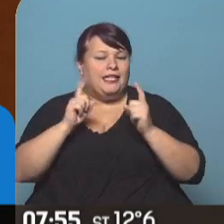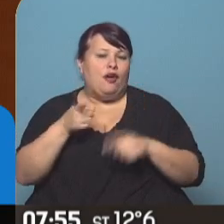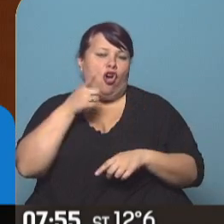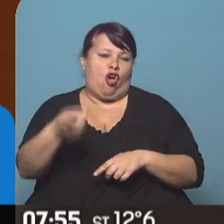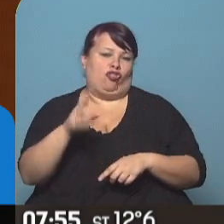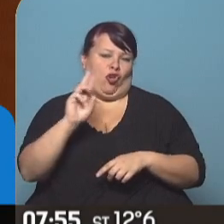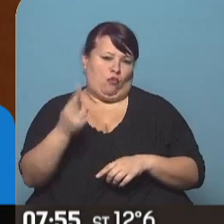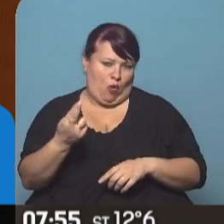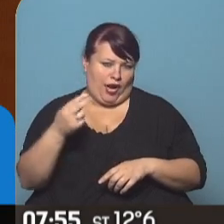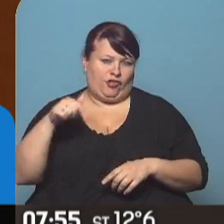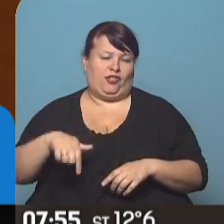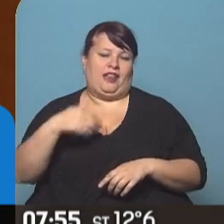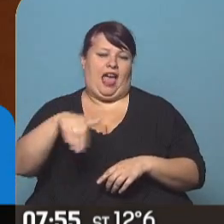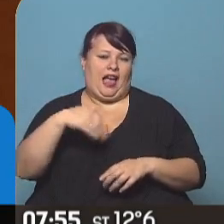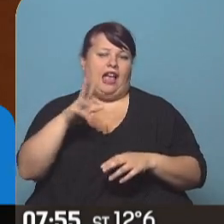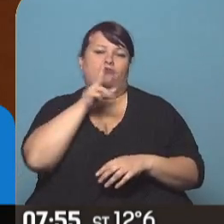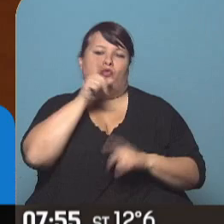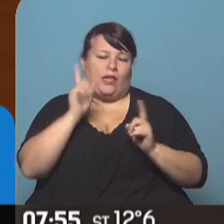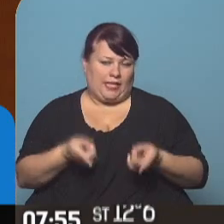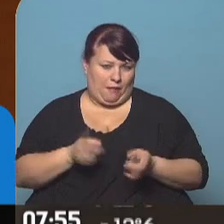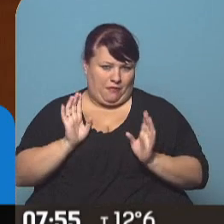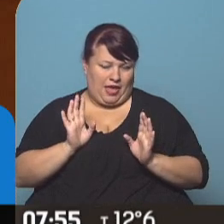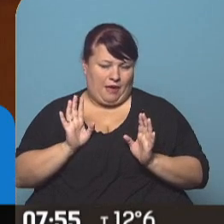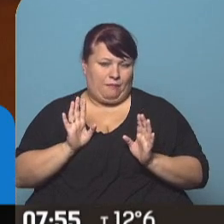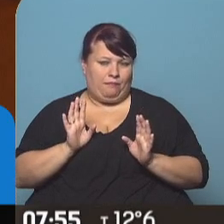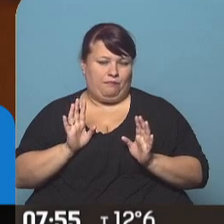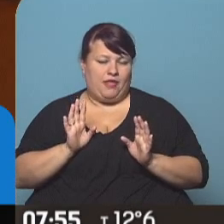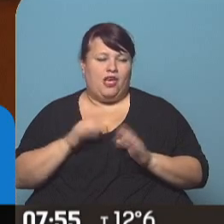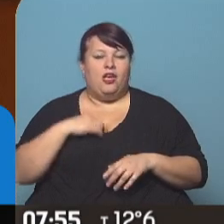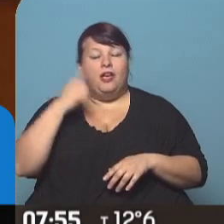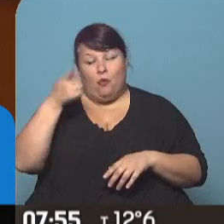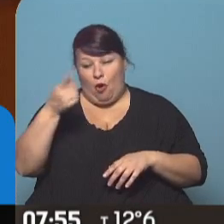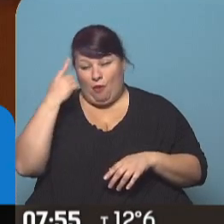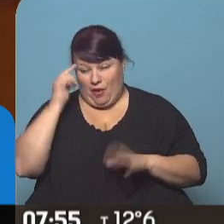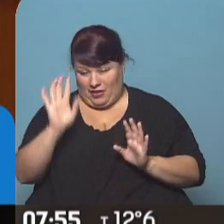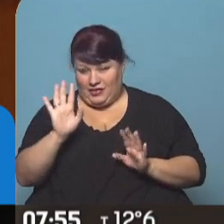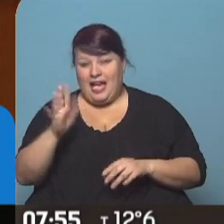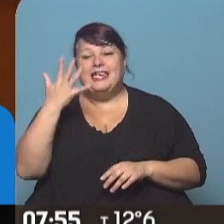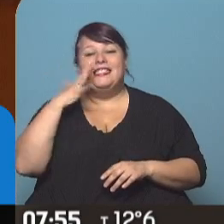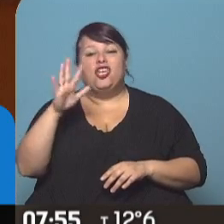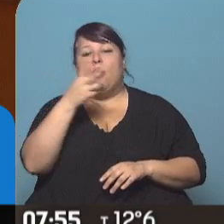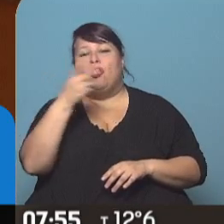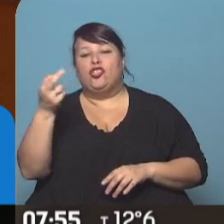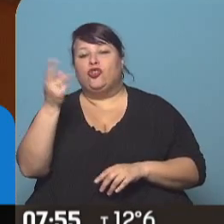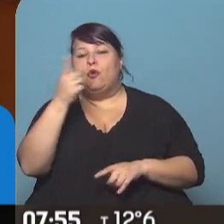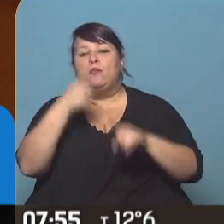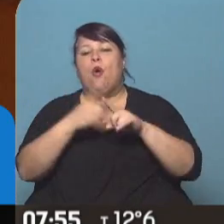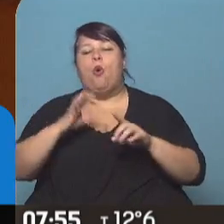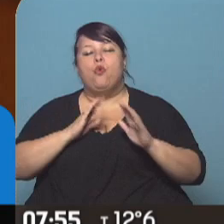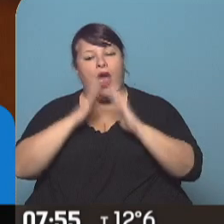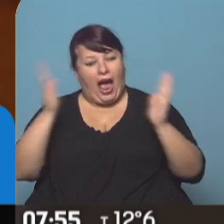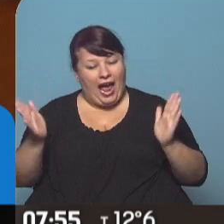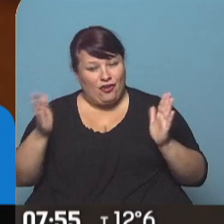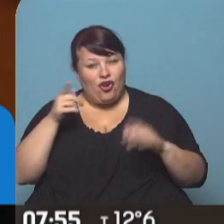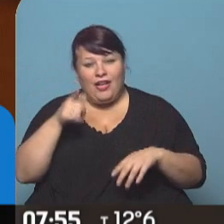muertes en nuestras calles en nuestras rutas calcula que hay 5 mil 200 muertes por año y